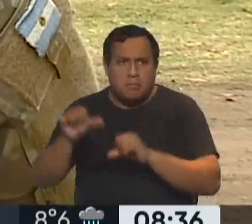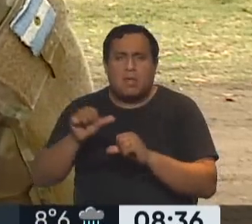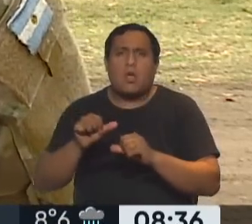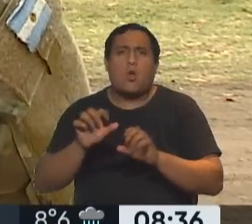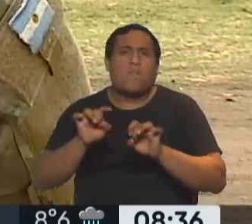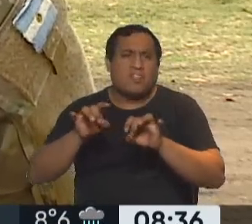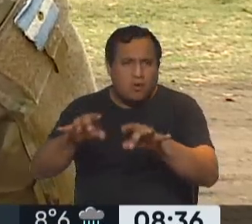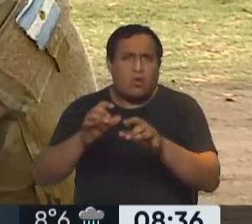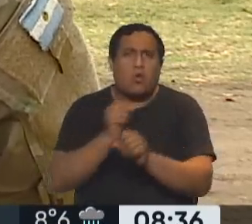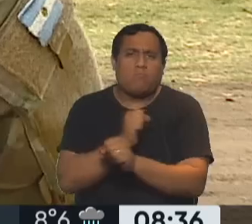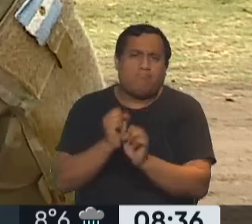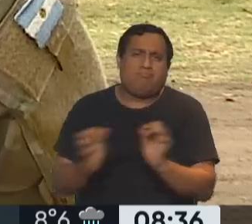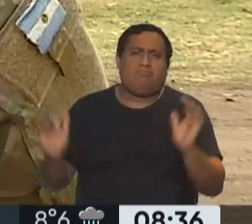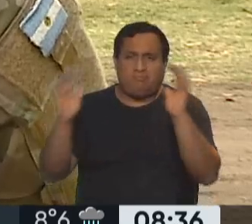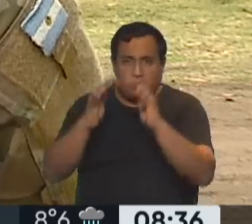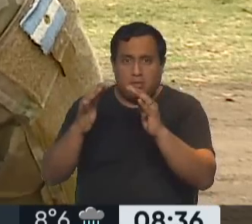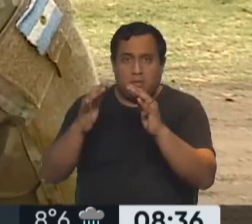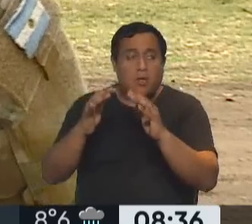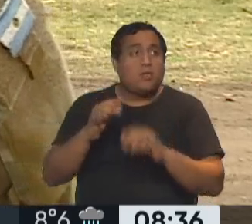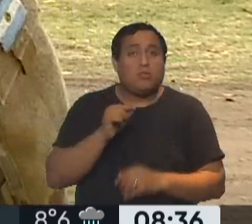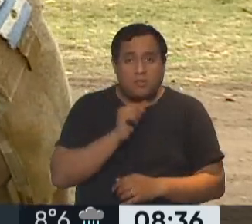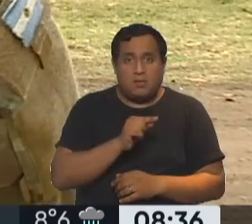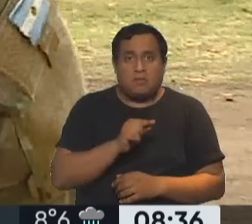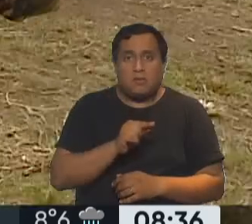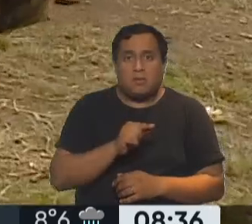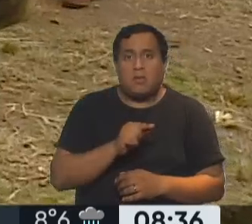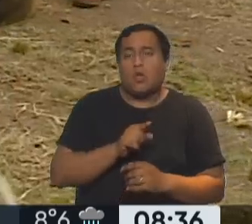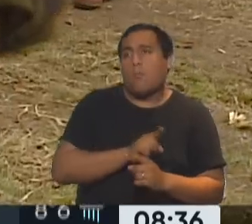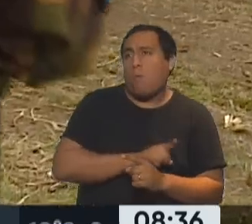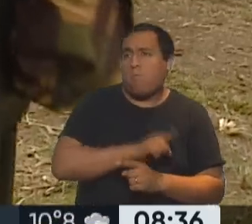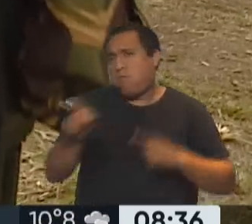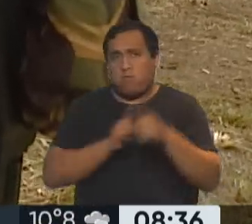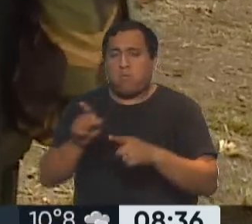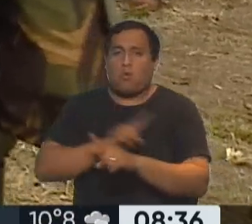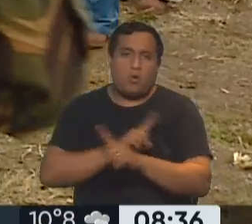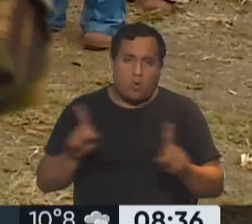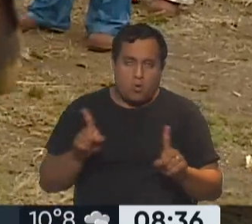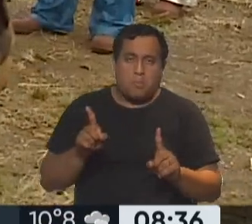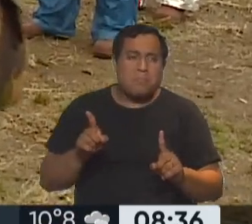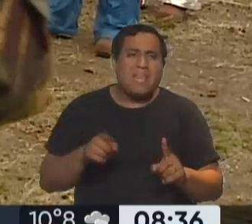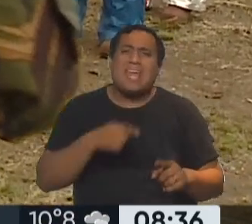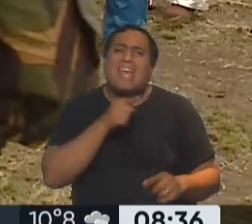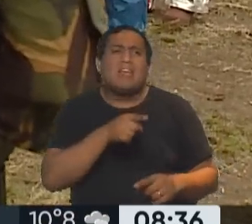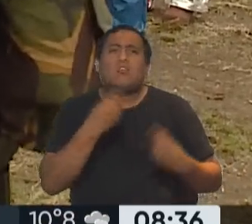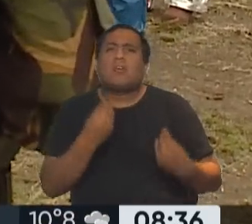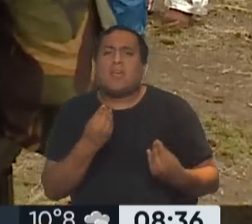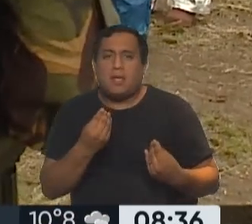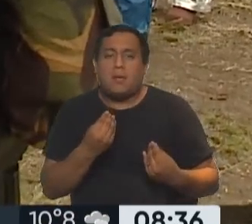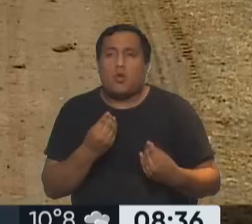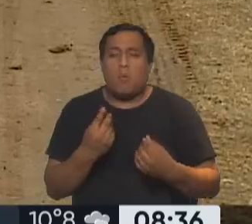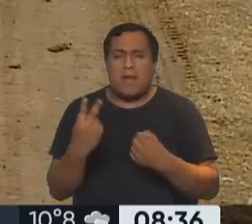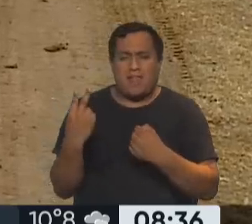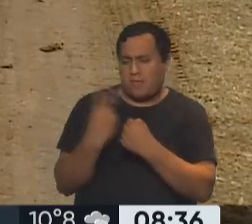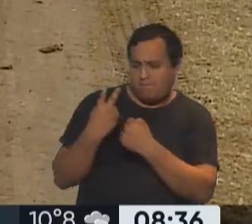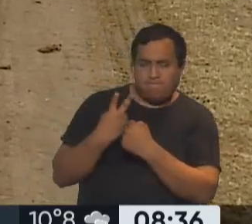bacteriológica, nuclear. No tiene ninguna arma, ninguna capacidad de guerra ofensiva. Todo lo que cuenta esta subunidad es de carácter defensivo, es